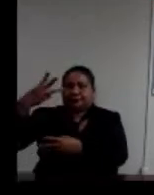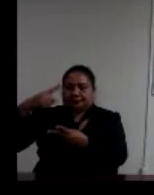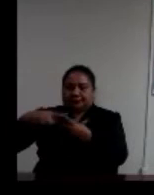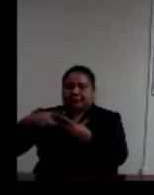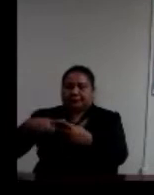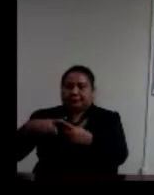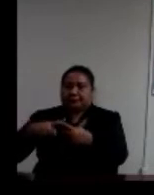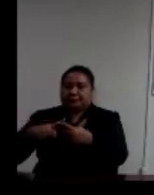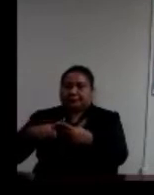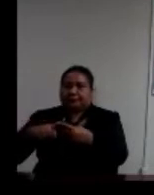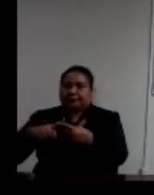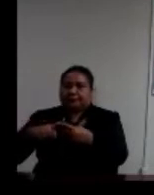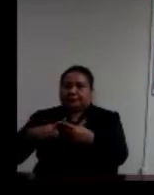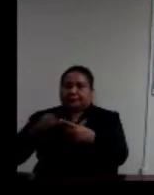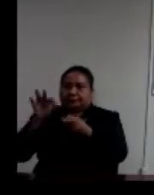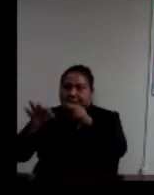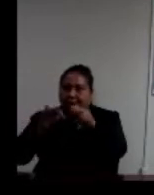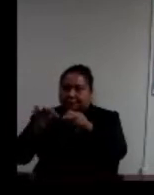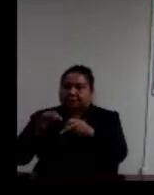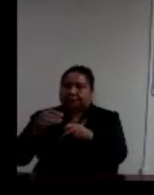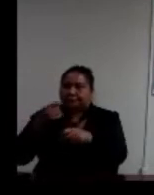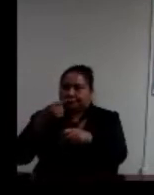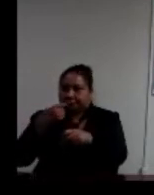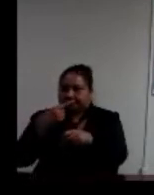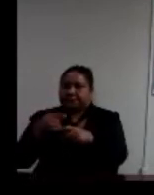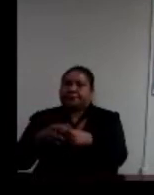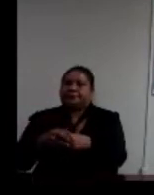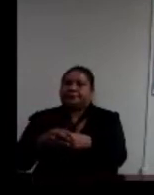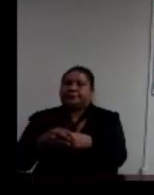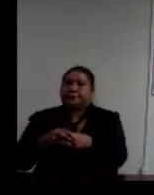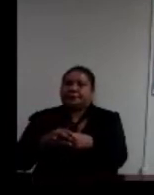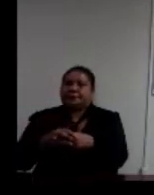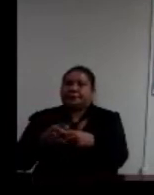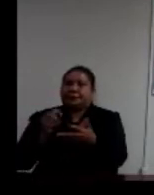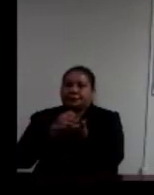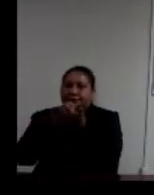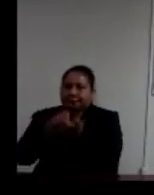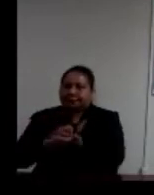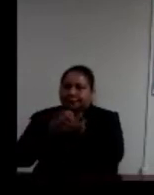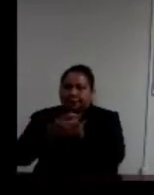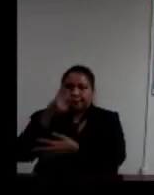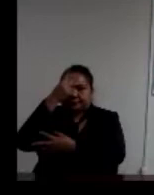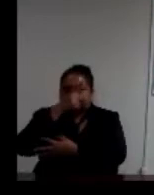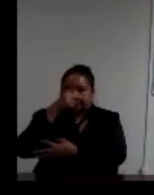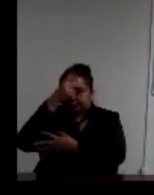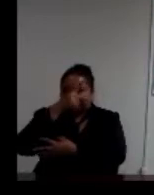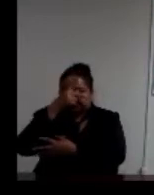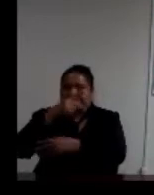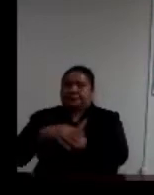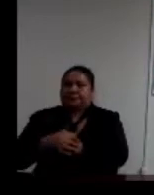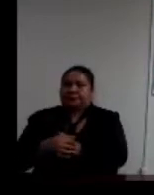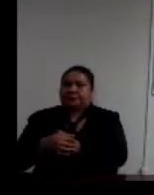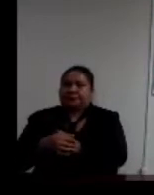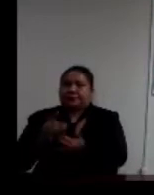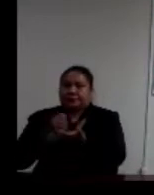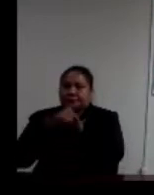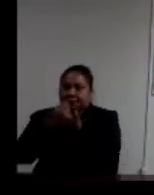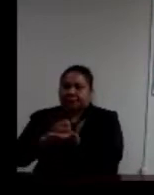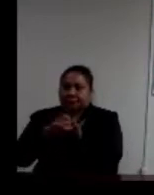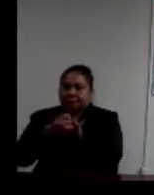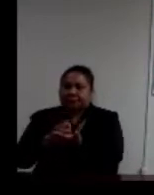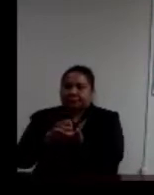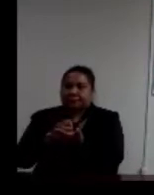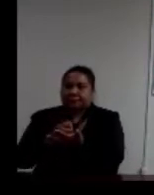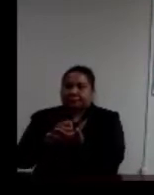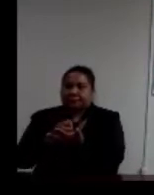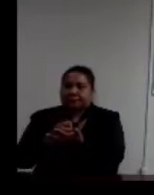áreas, que significa la parte médica, la parte psicológica y maestros. Si alguno de los tres,